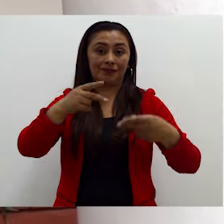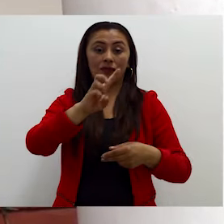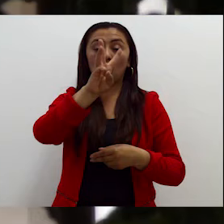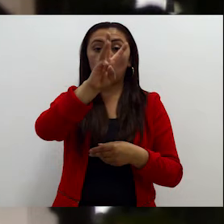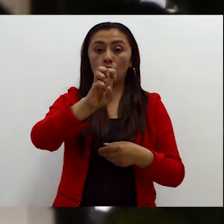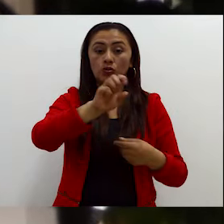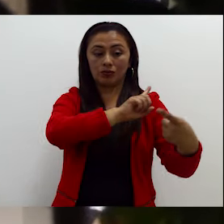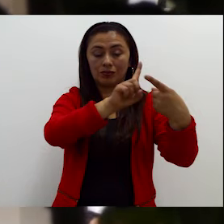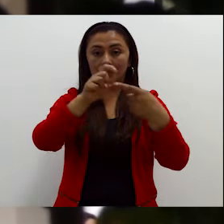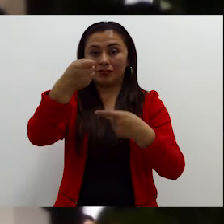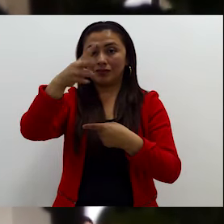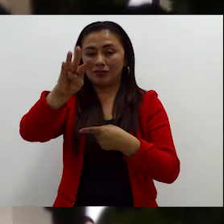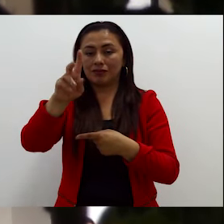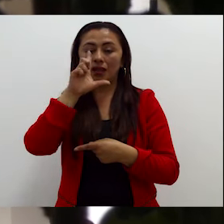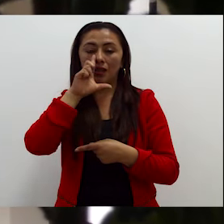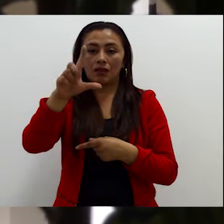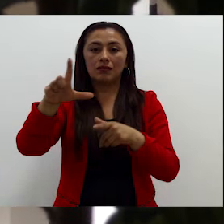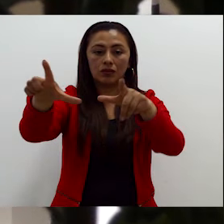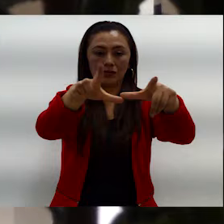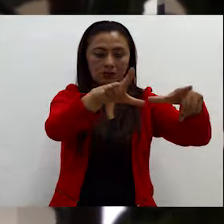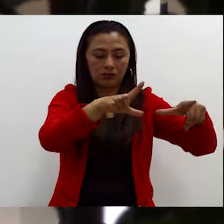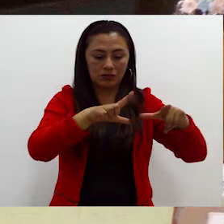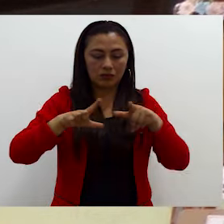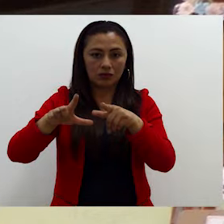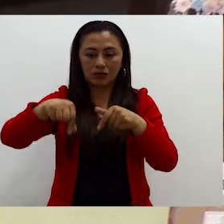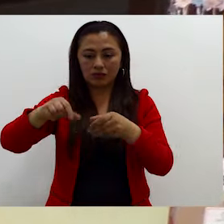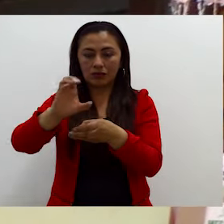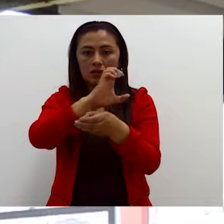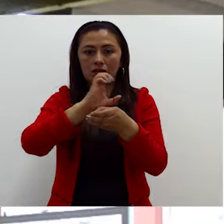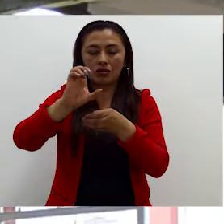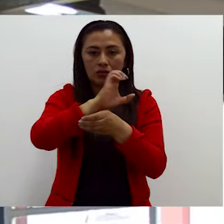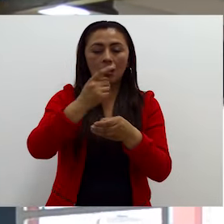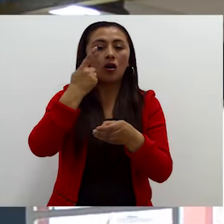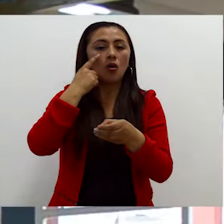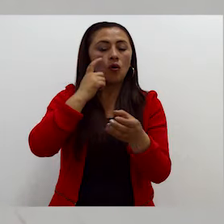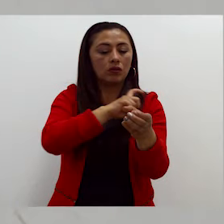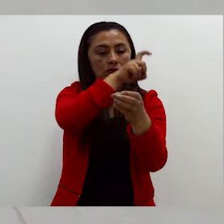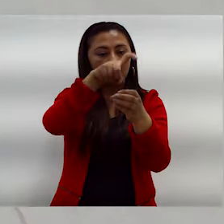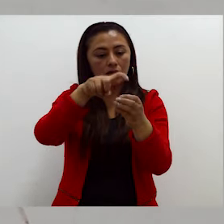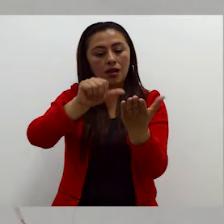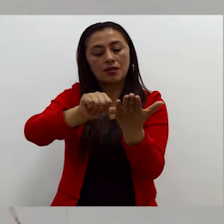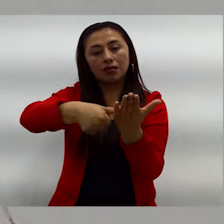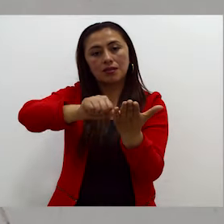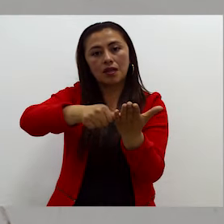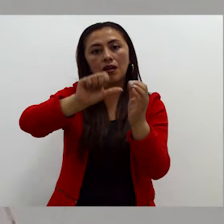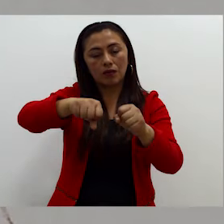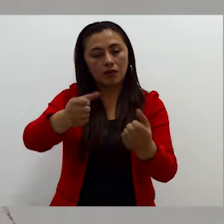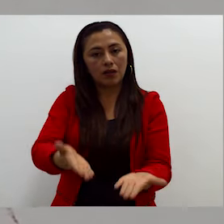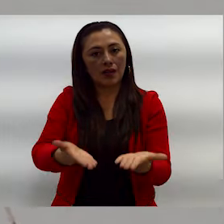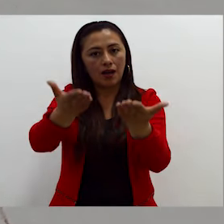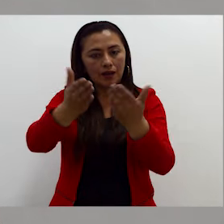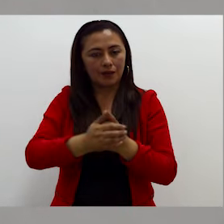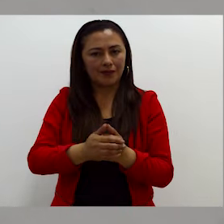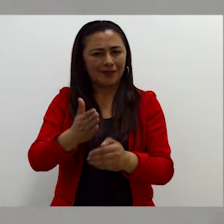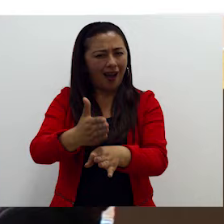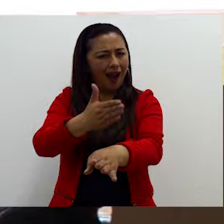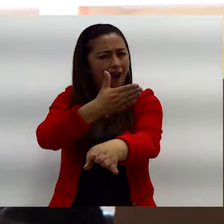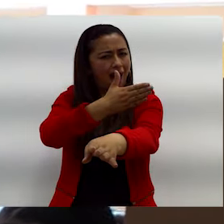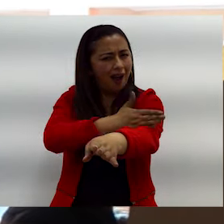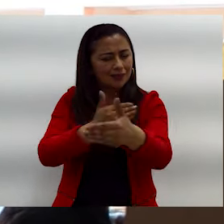al 14 de julio, en la mayoría de puestos de votación de la ciudad, se adelantará el proceso de inscripción de cédulas, el cual se ha